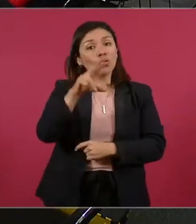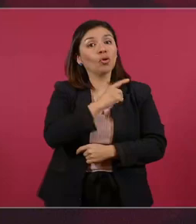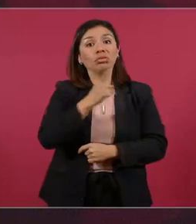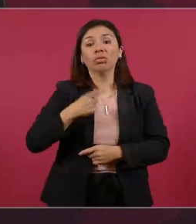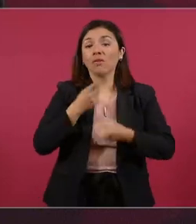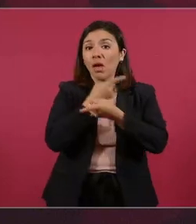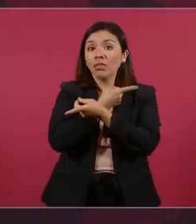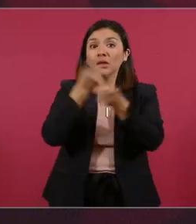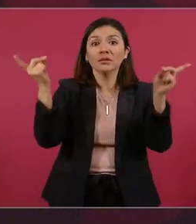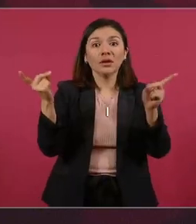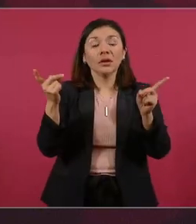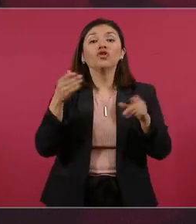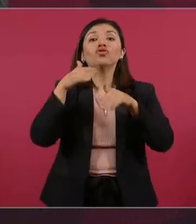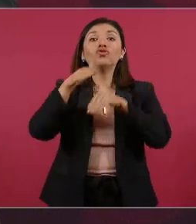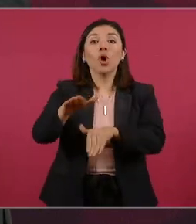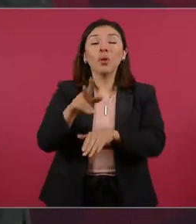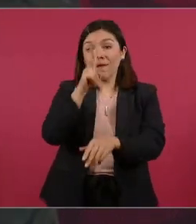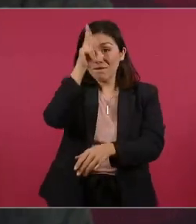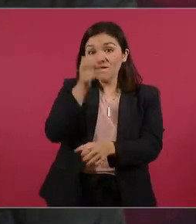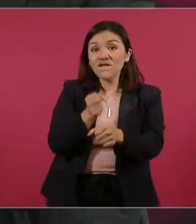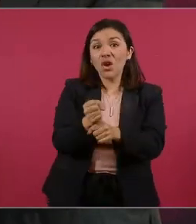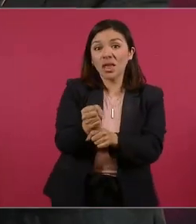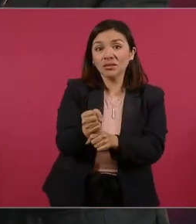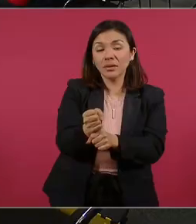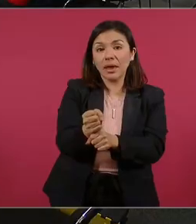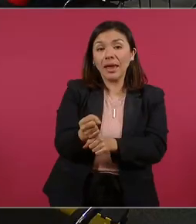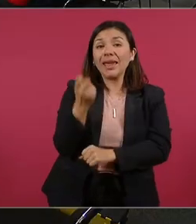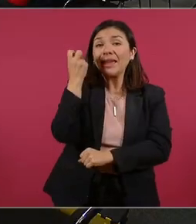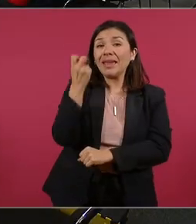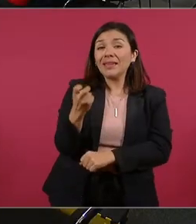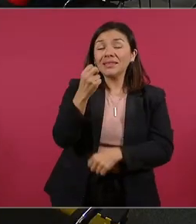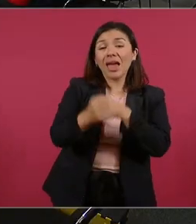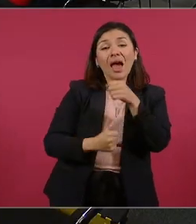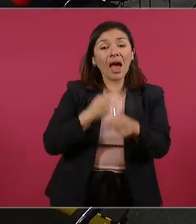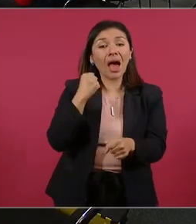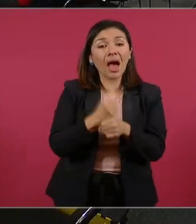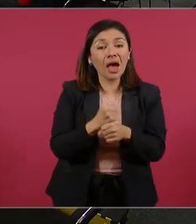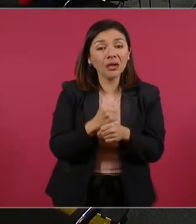sobre la violencia en el año